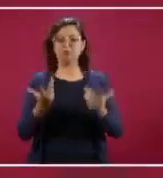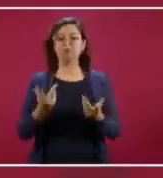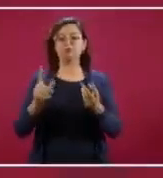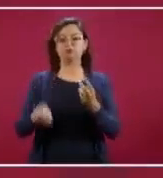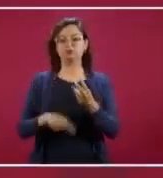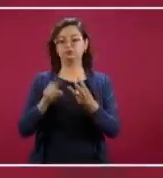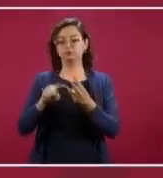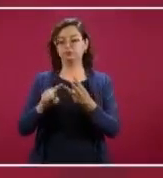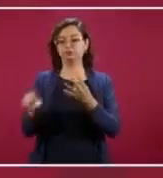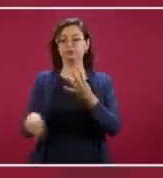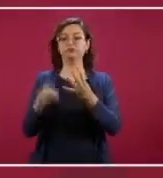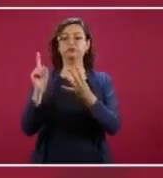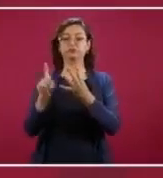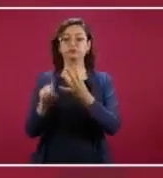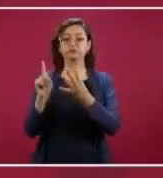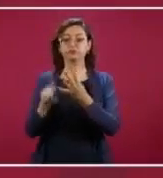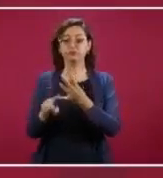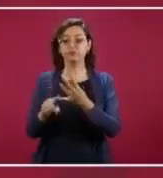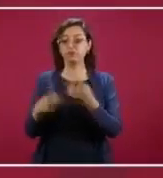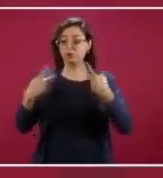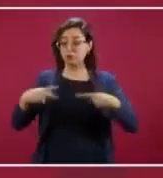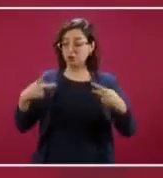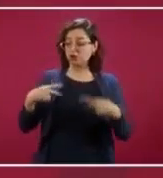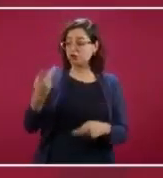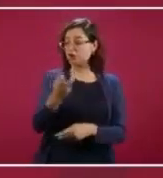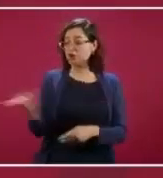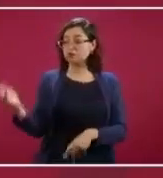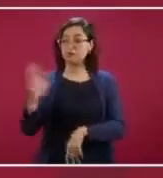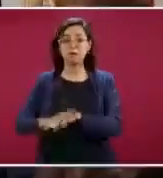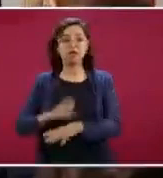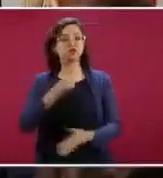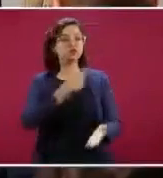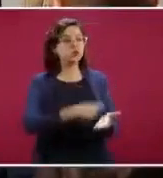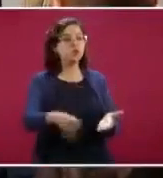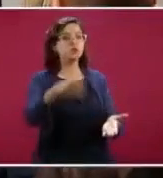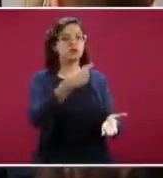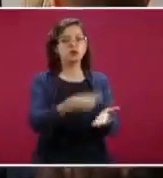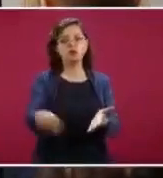elemento importante es que está creciendo el consumo.